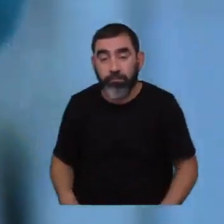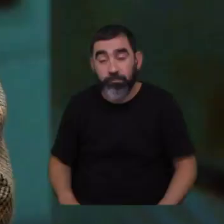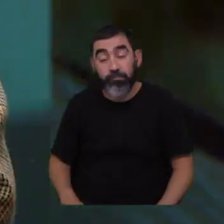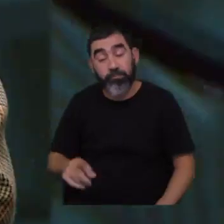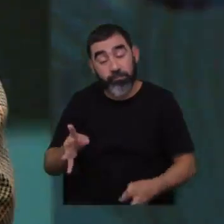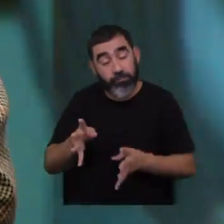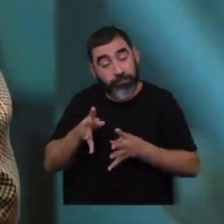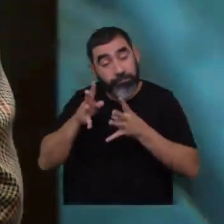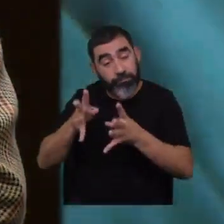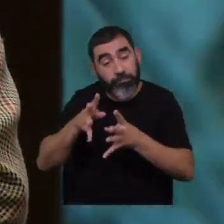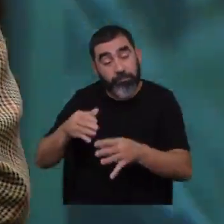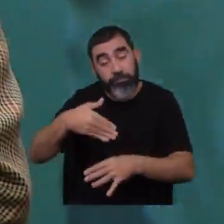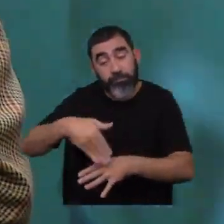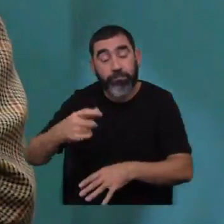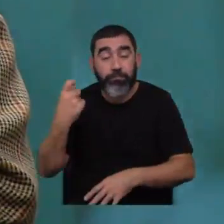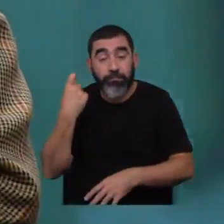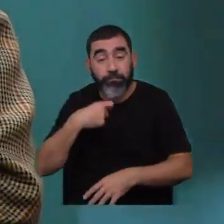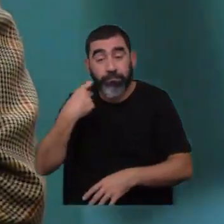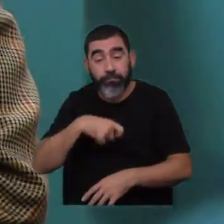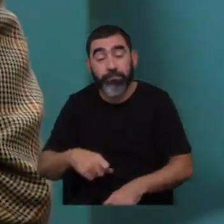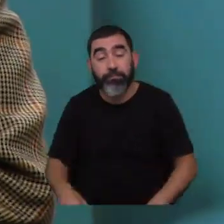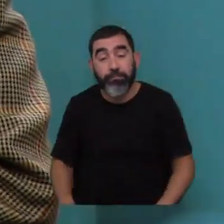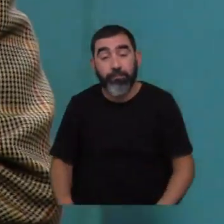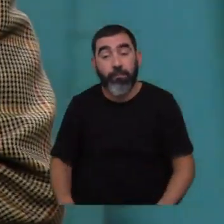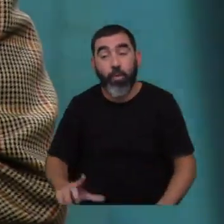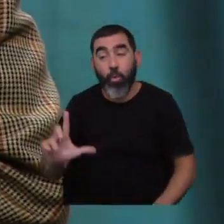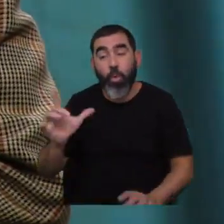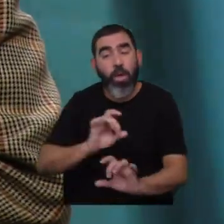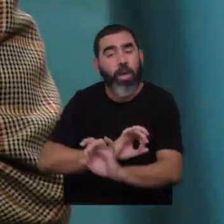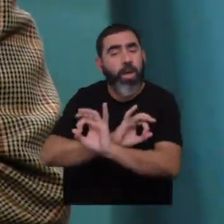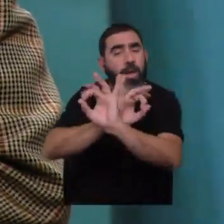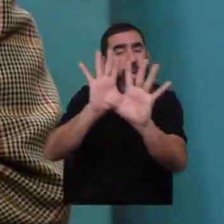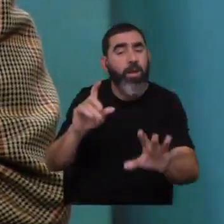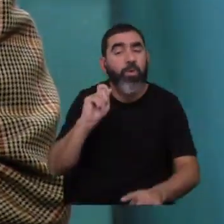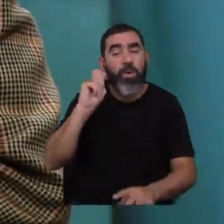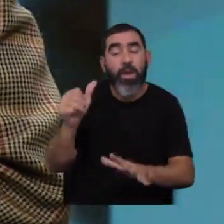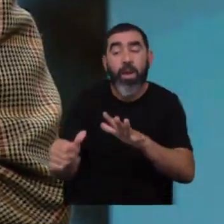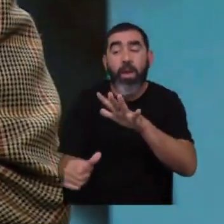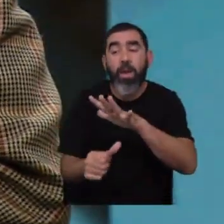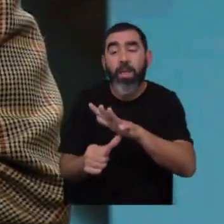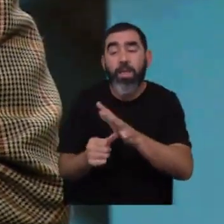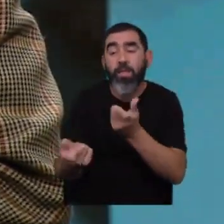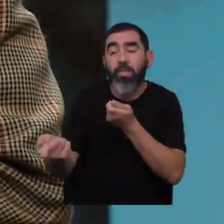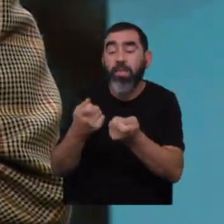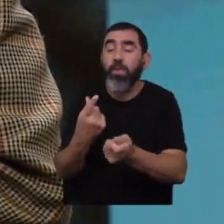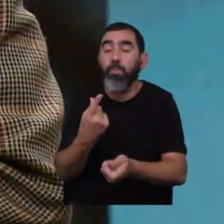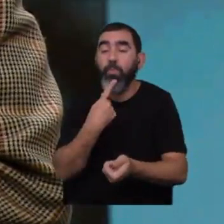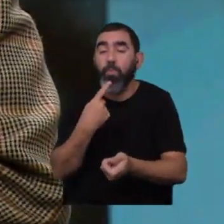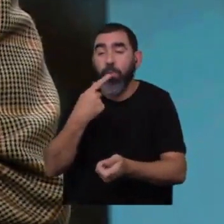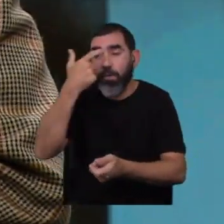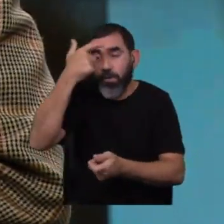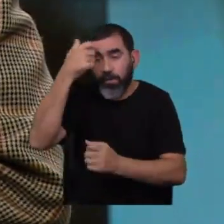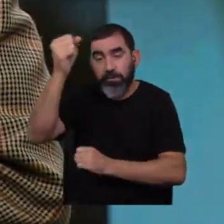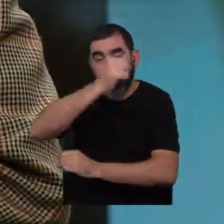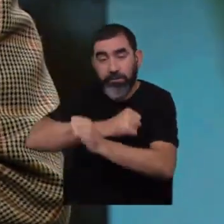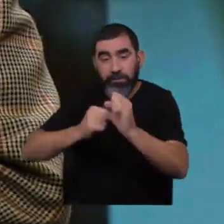desafíos que tenemos en este momento. No es claro quién lidera, quién conduce una política de ciencia y tecnología en Uruguay. Sí,